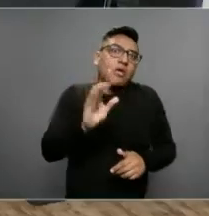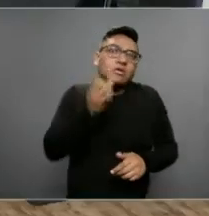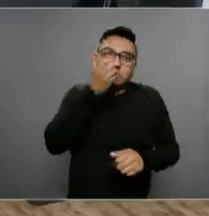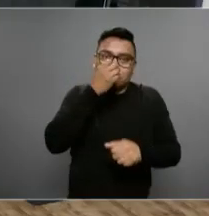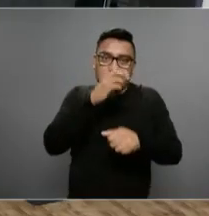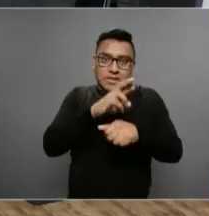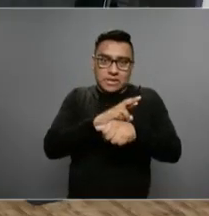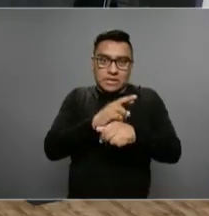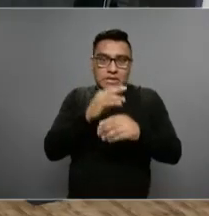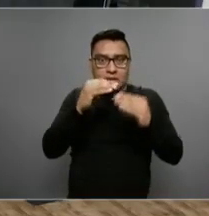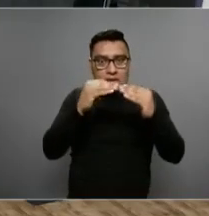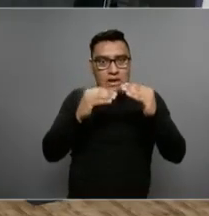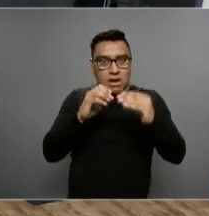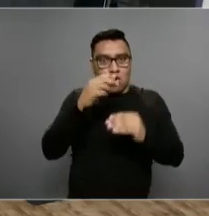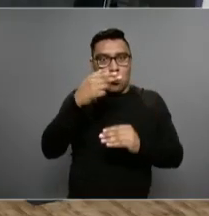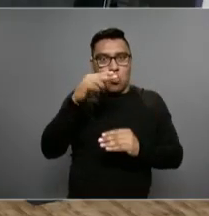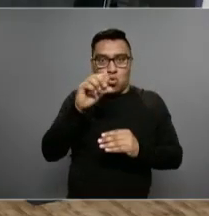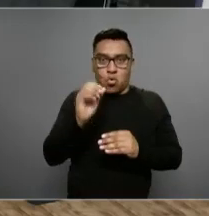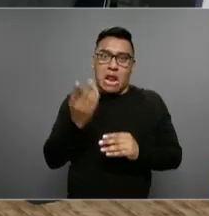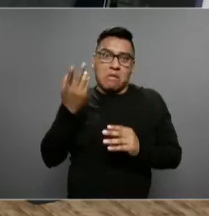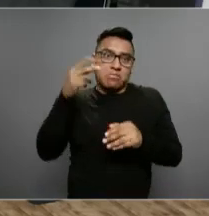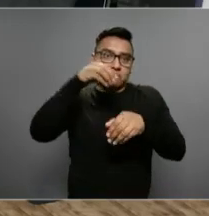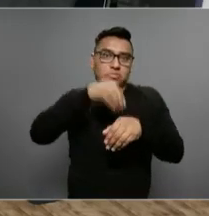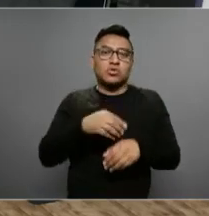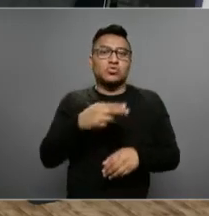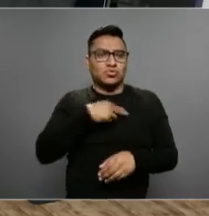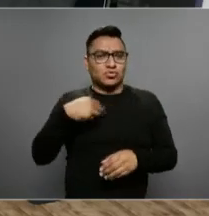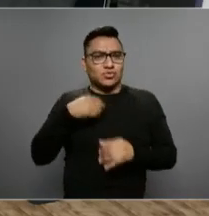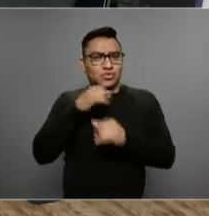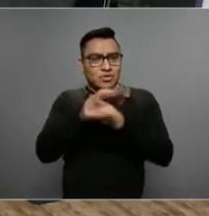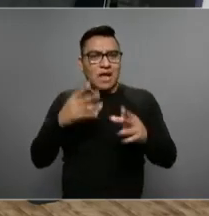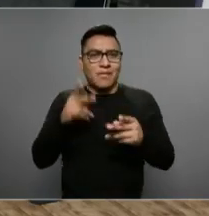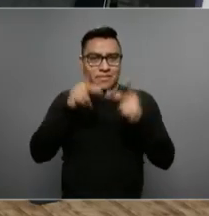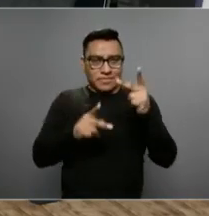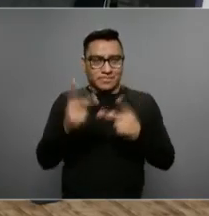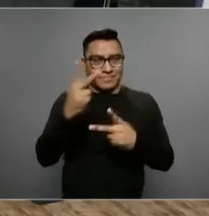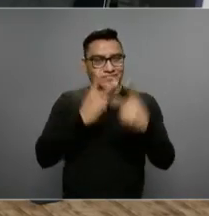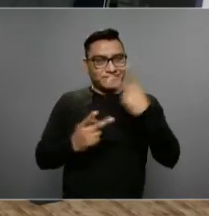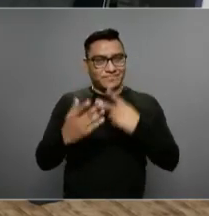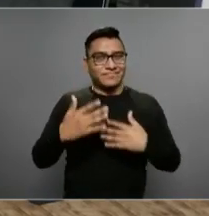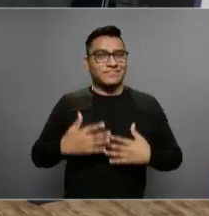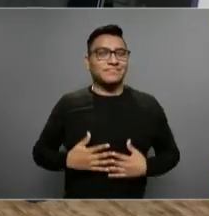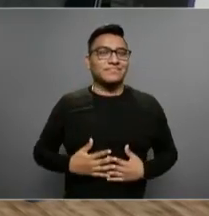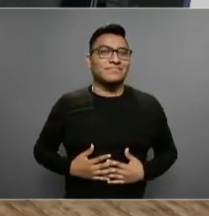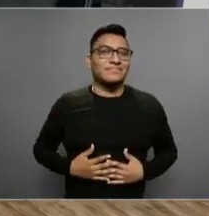subsecretario Hugo López-Gatell. Le vamos a informar aquí. Vamos a ir a una pausa y volvemos enseguida.